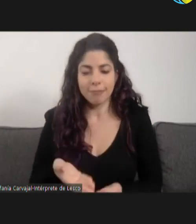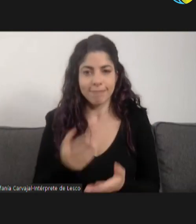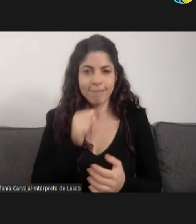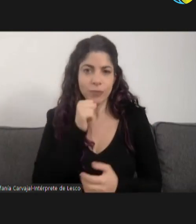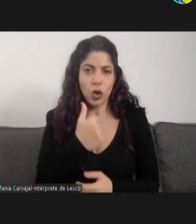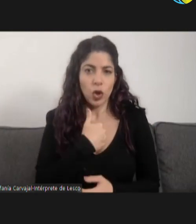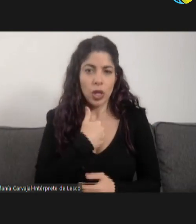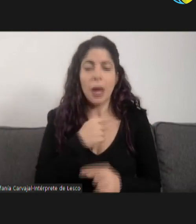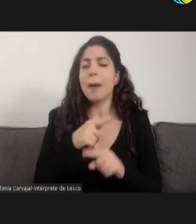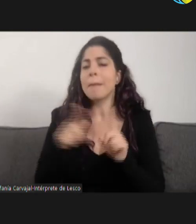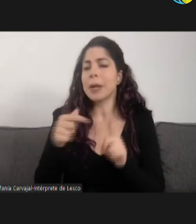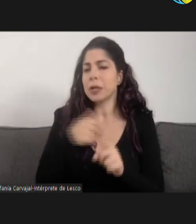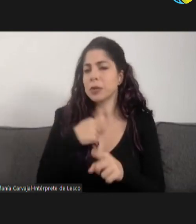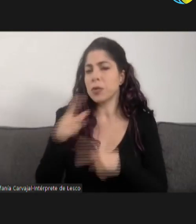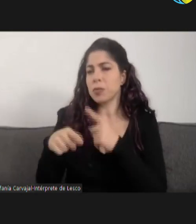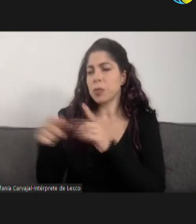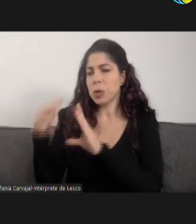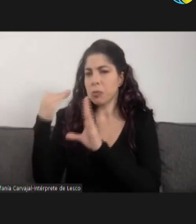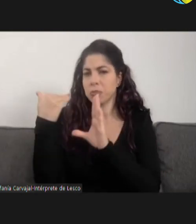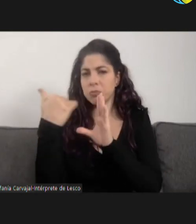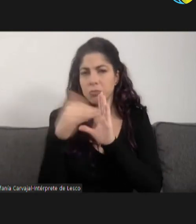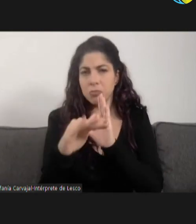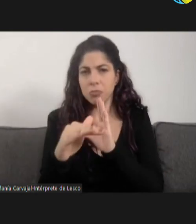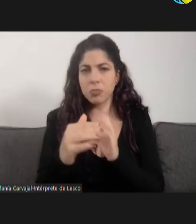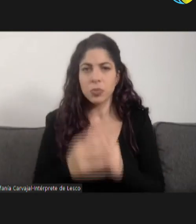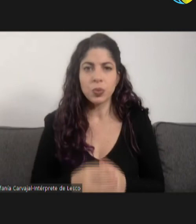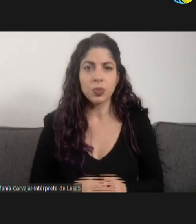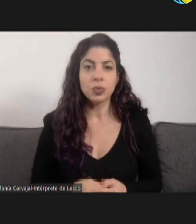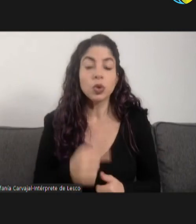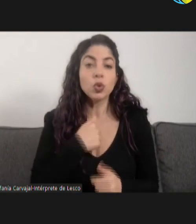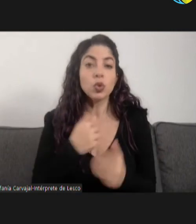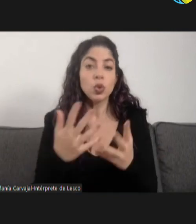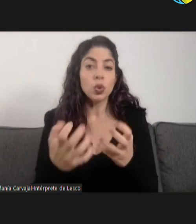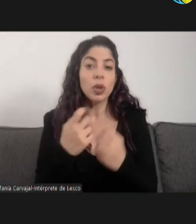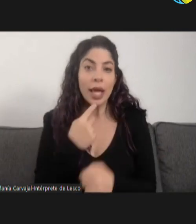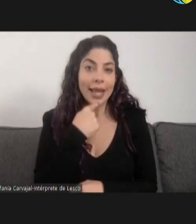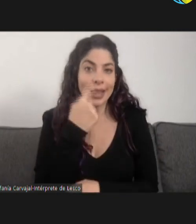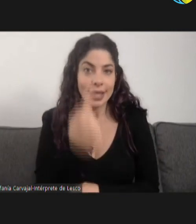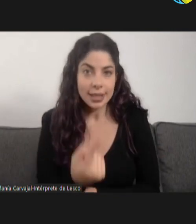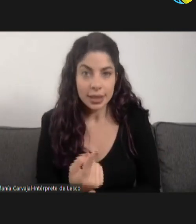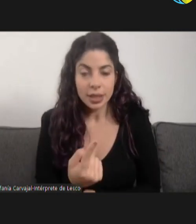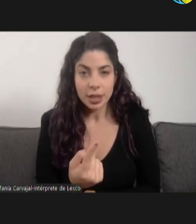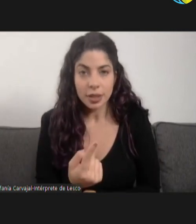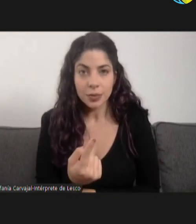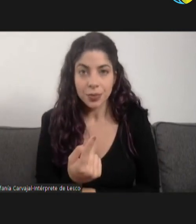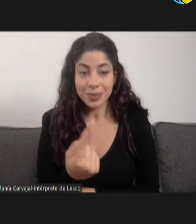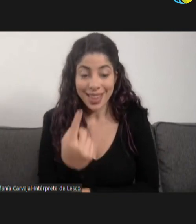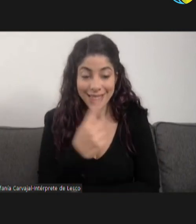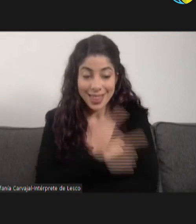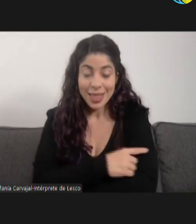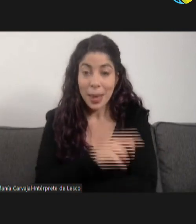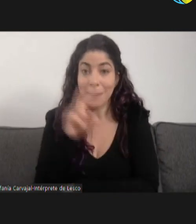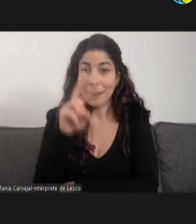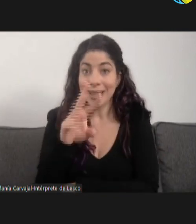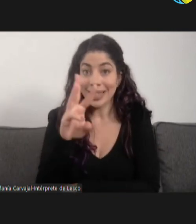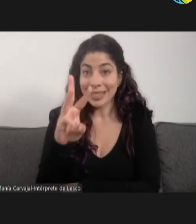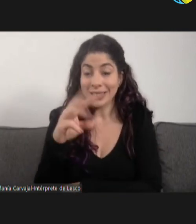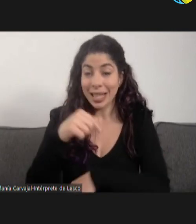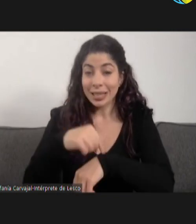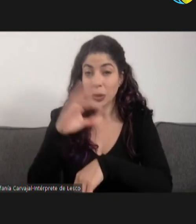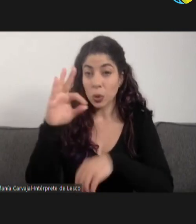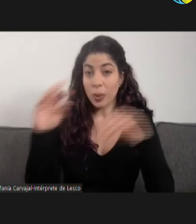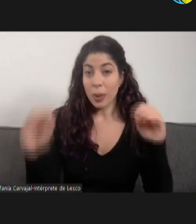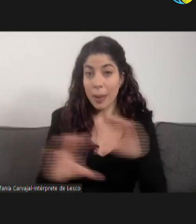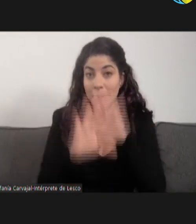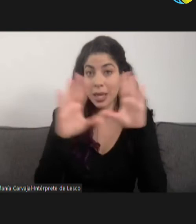se lo vamos a hacer llegar. Quisiera decir que al día 26 a las 9 de la mañana,